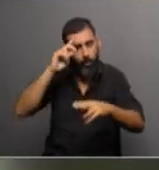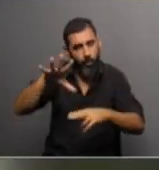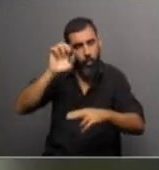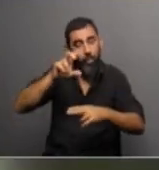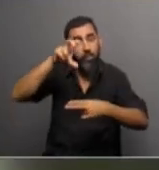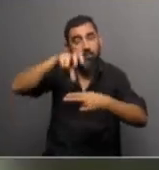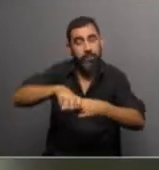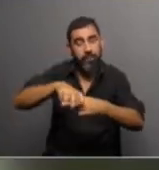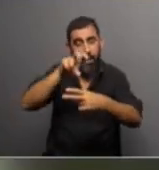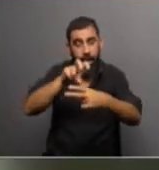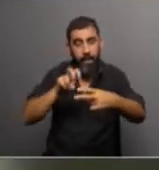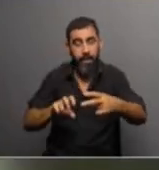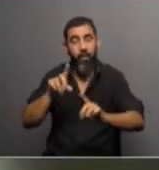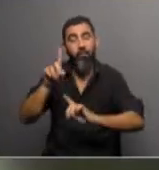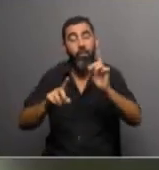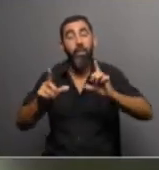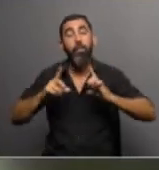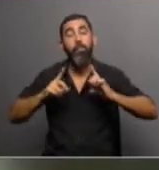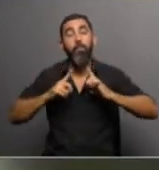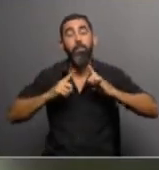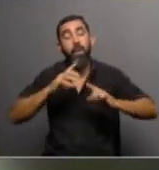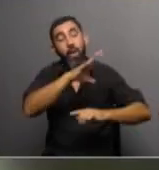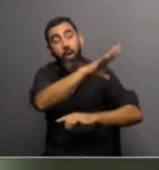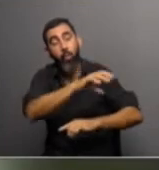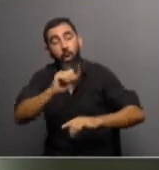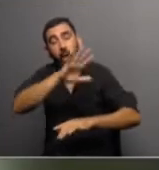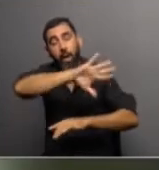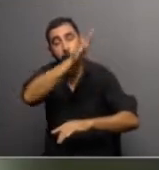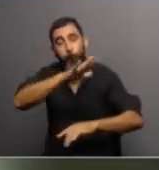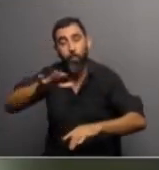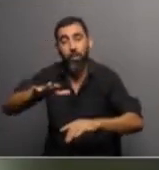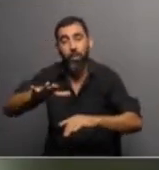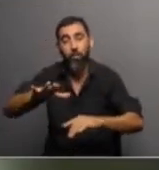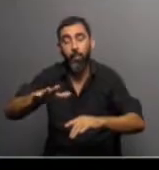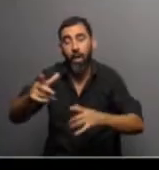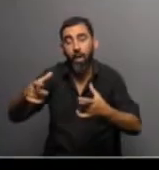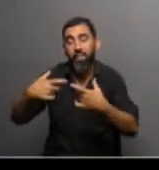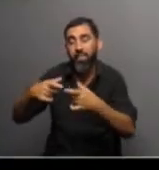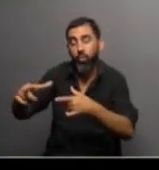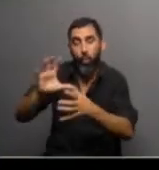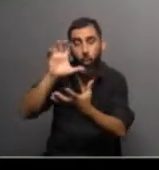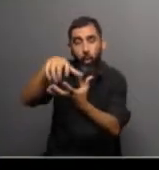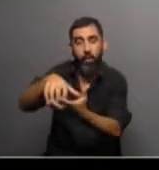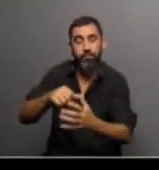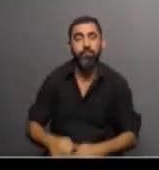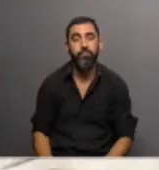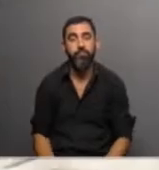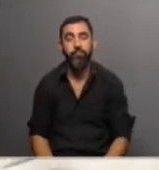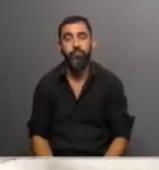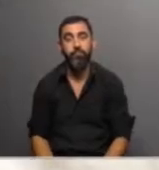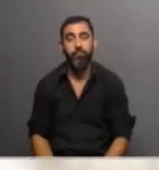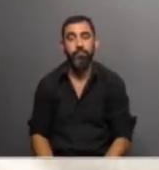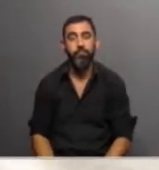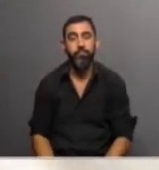la facultad y esperar para que nos vinieran a buscar una camioneta para ir a Estudio Record. Desperté